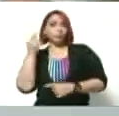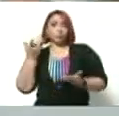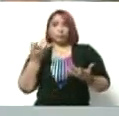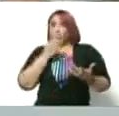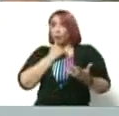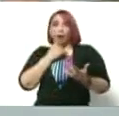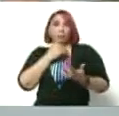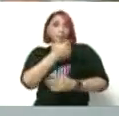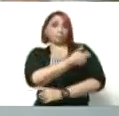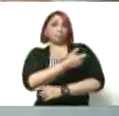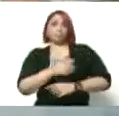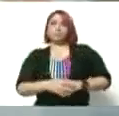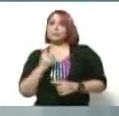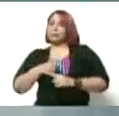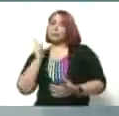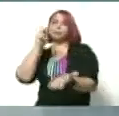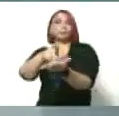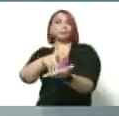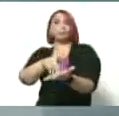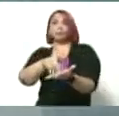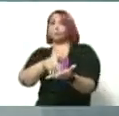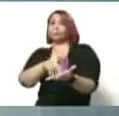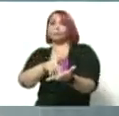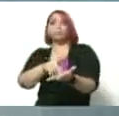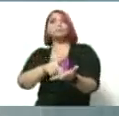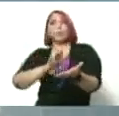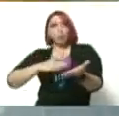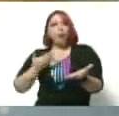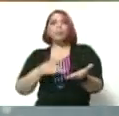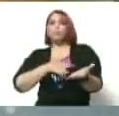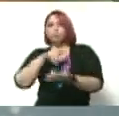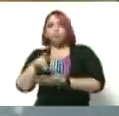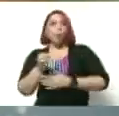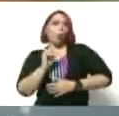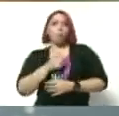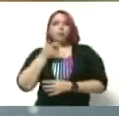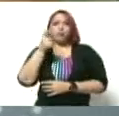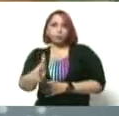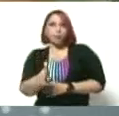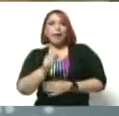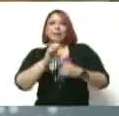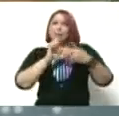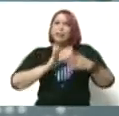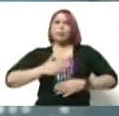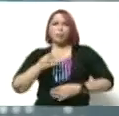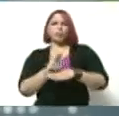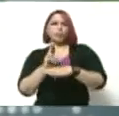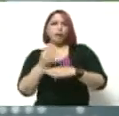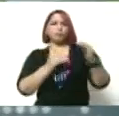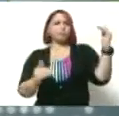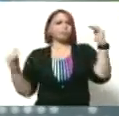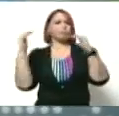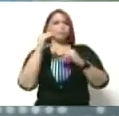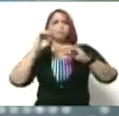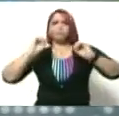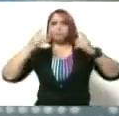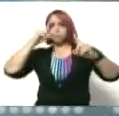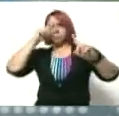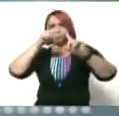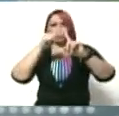pues ahí tiene el puesto de vacunación se vacuna y viaja creo que son estrategias que podemos utilizar para aumentar y lograr la meta